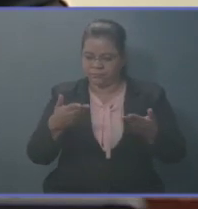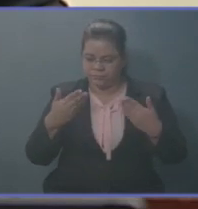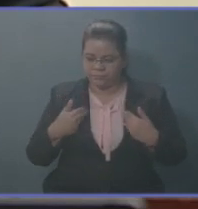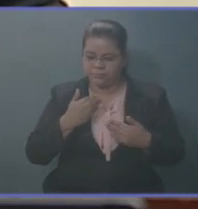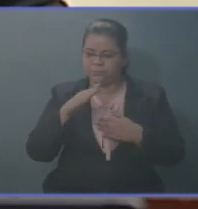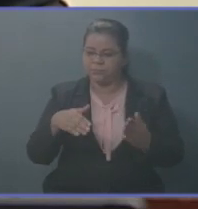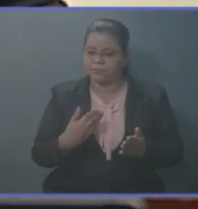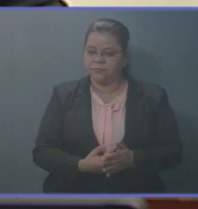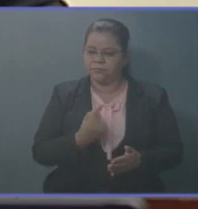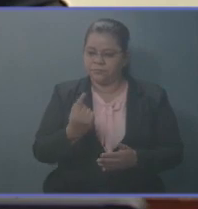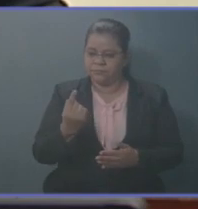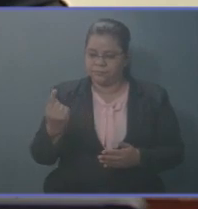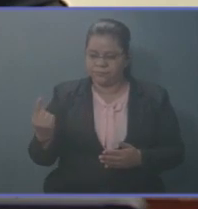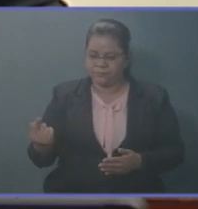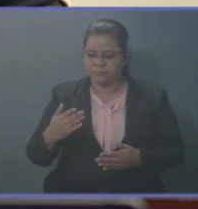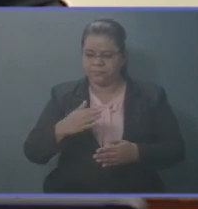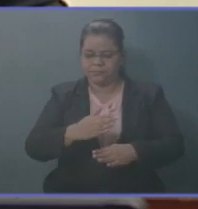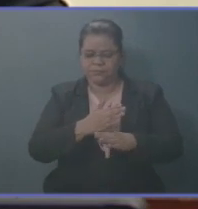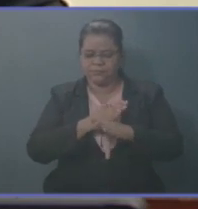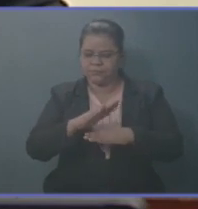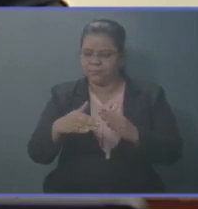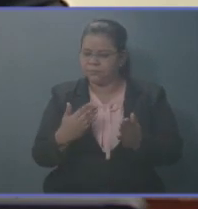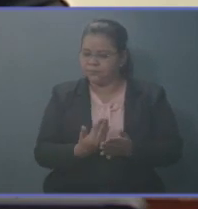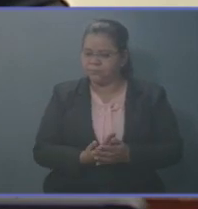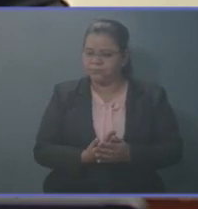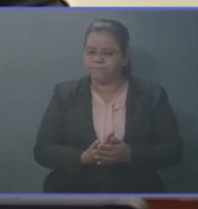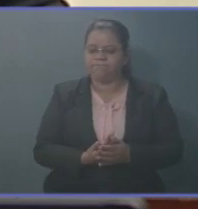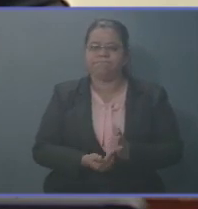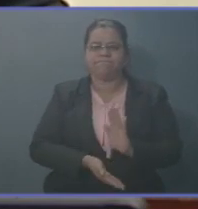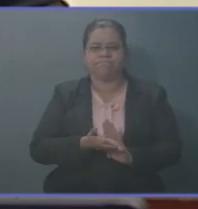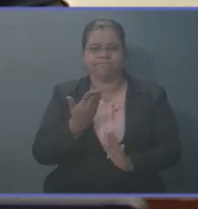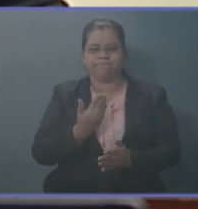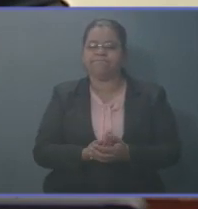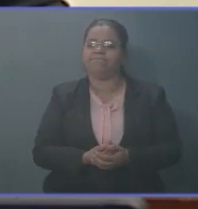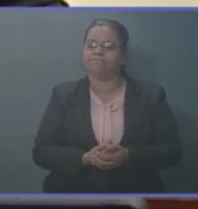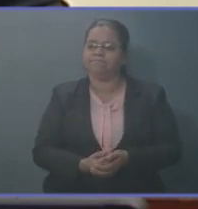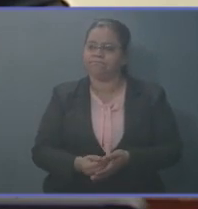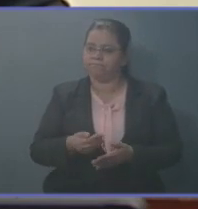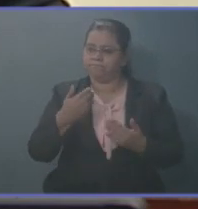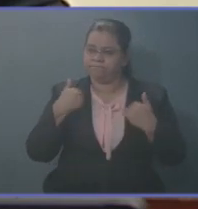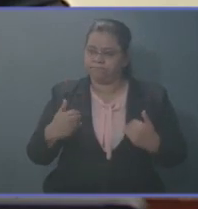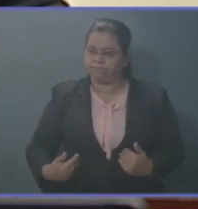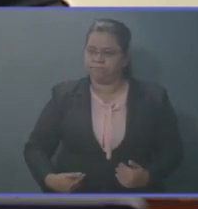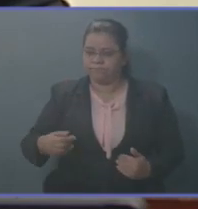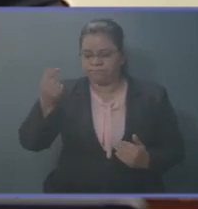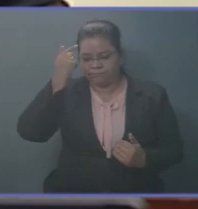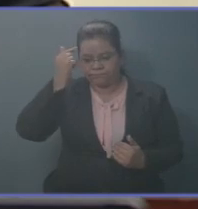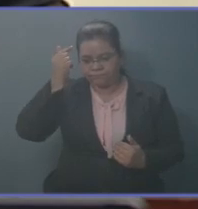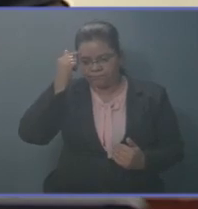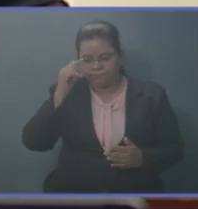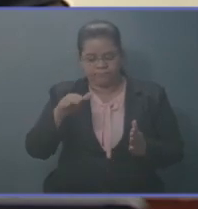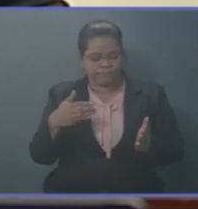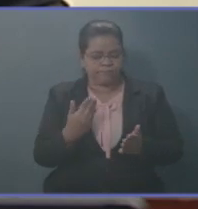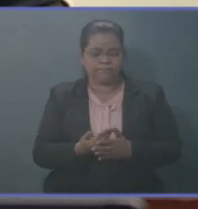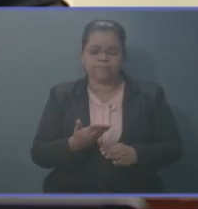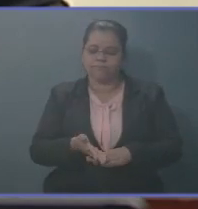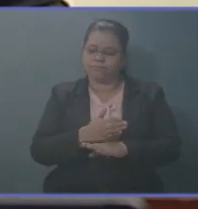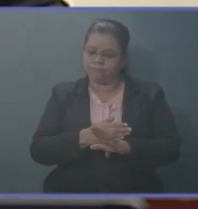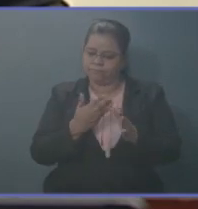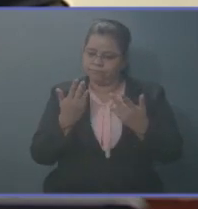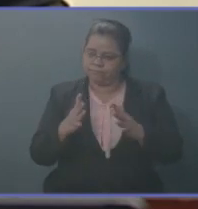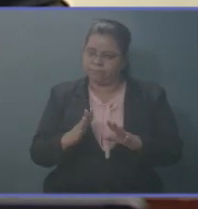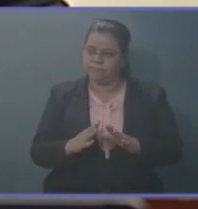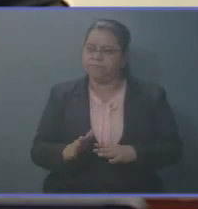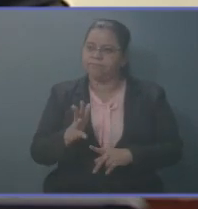toda persona al disfrute del más alto nivel posible de salud física y mental, y entre las medidas que deberán adoptar los Estados